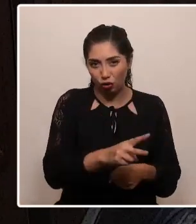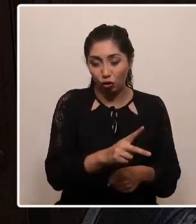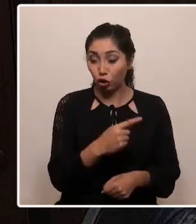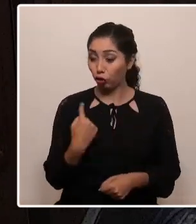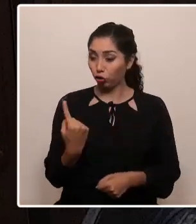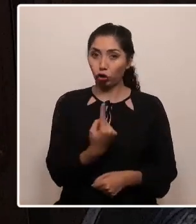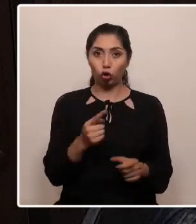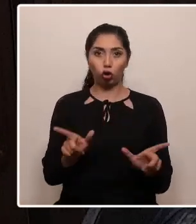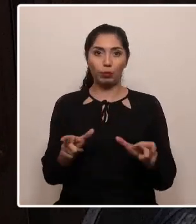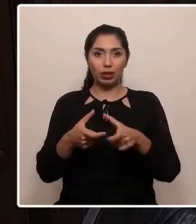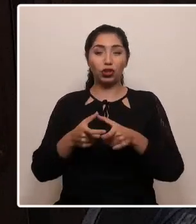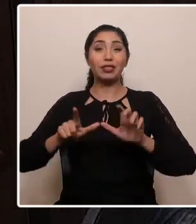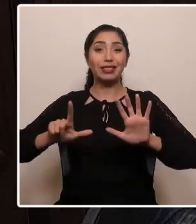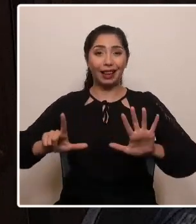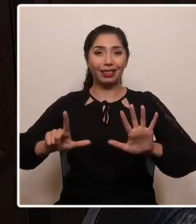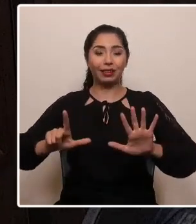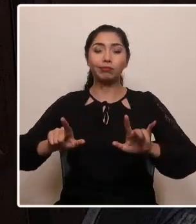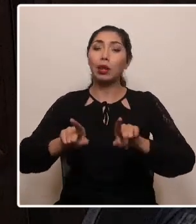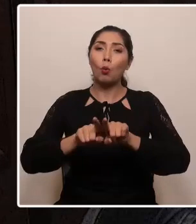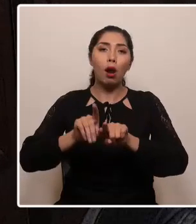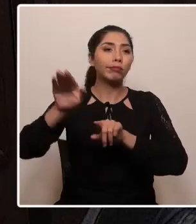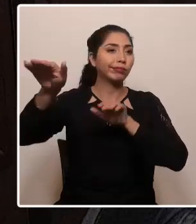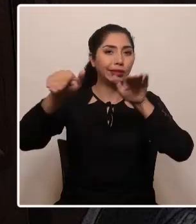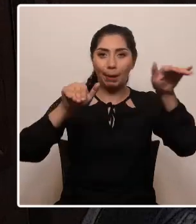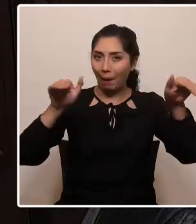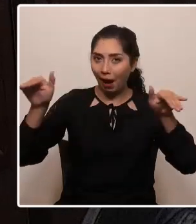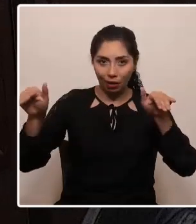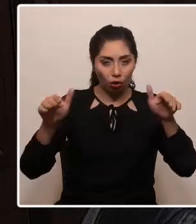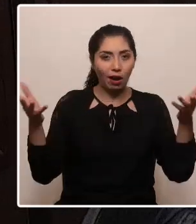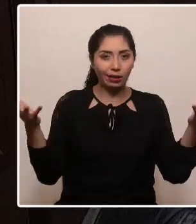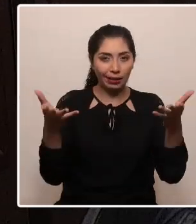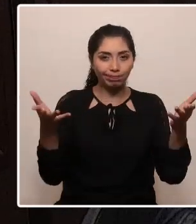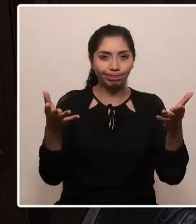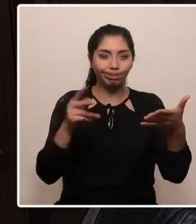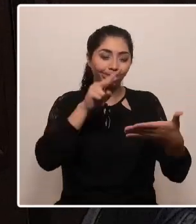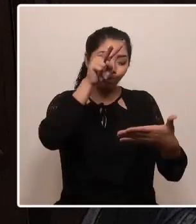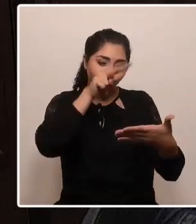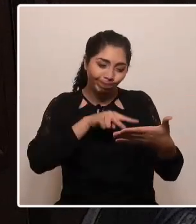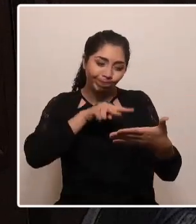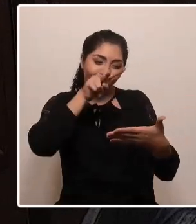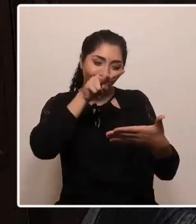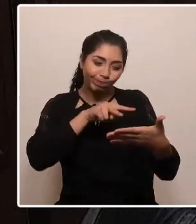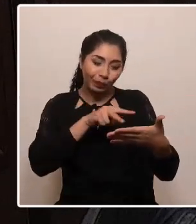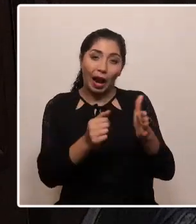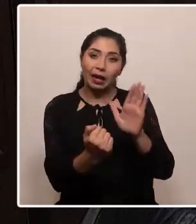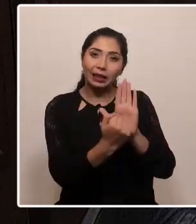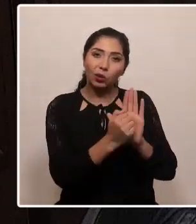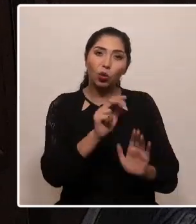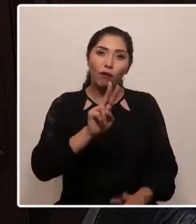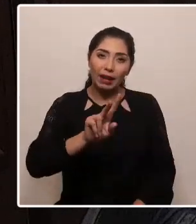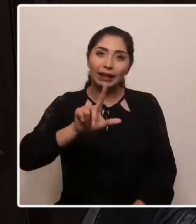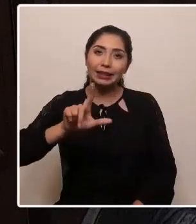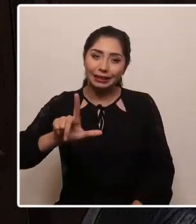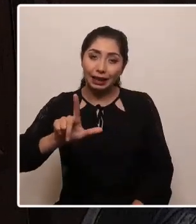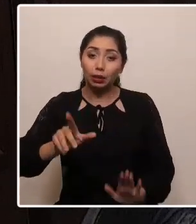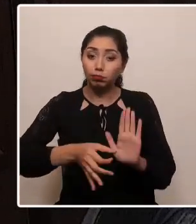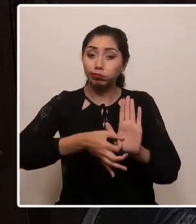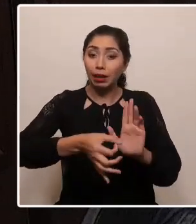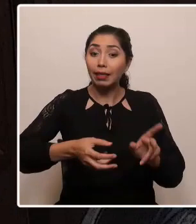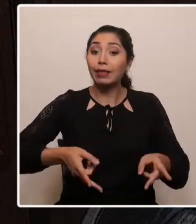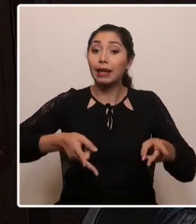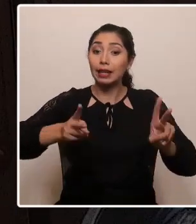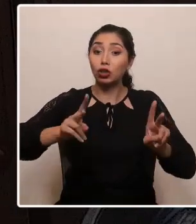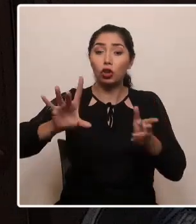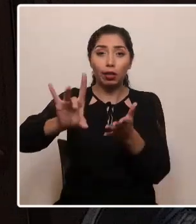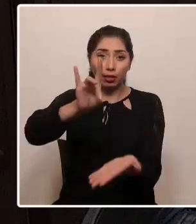7, hacemos un llamado a analizar la votación al respecto del artículo 27, ya que habla sobre el derecho de la